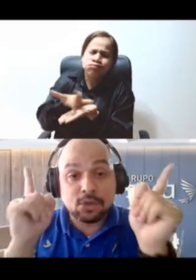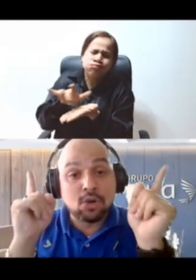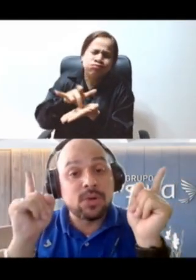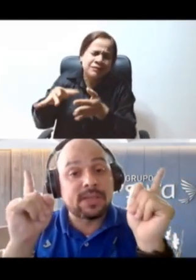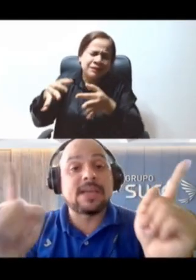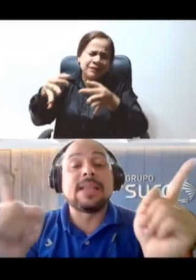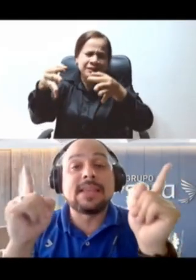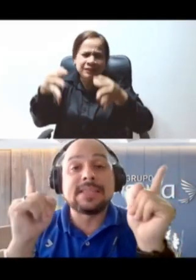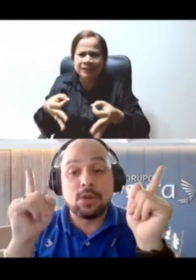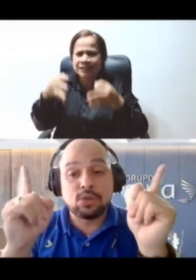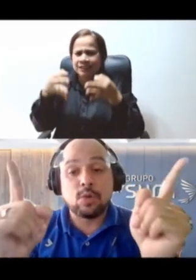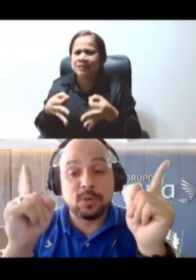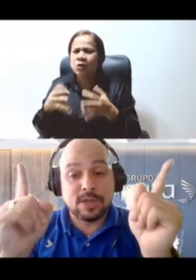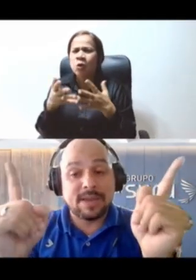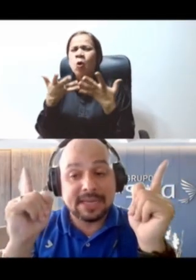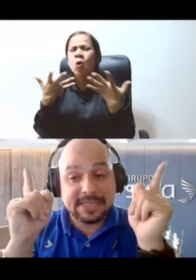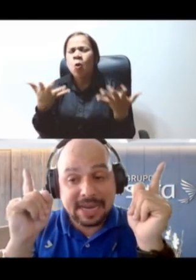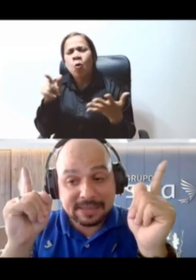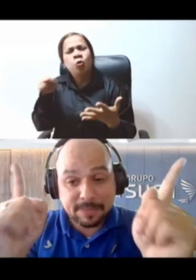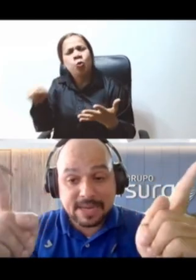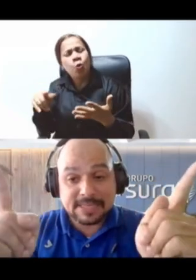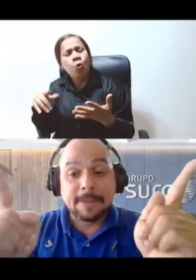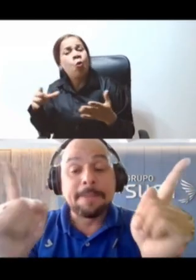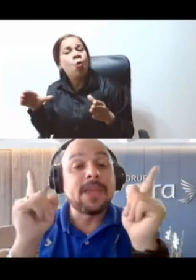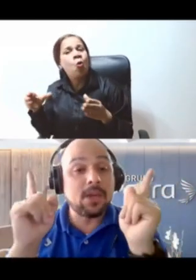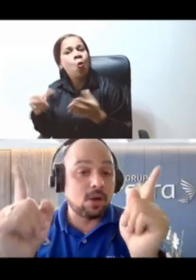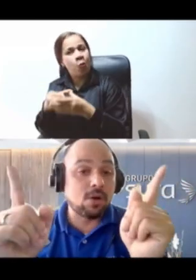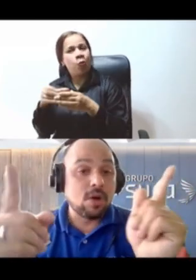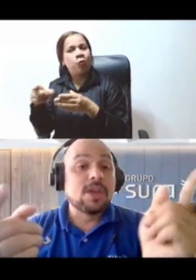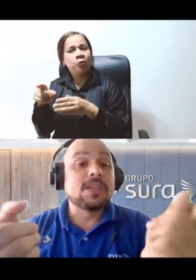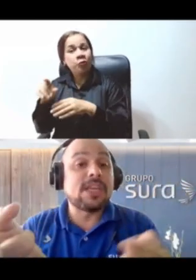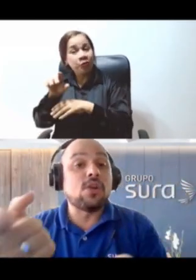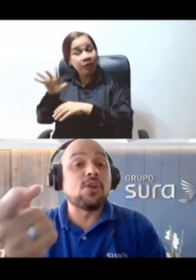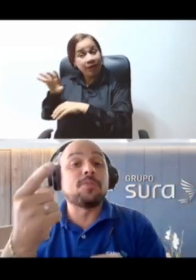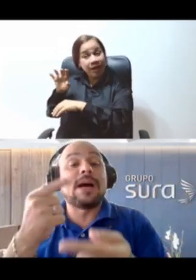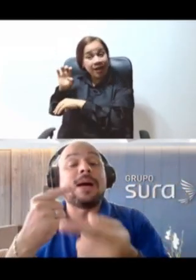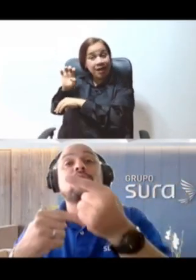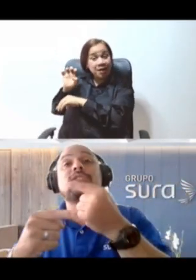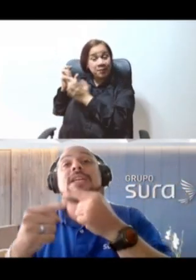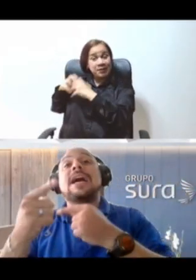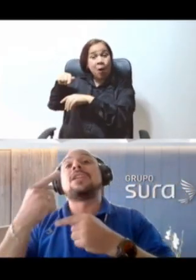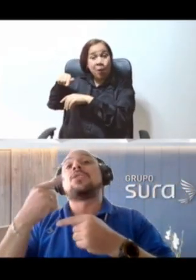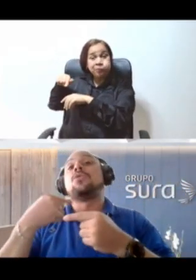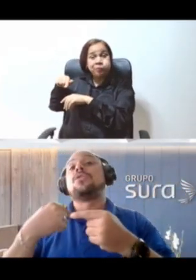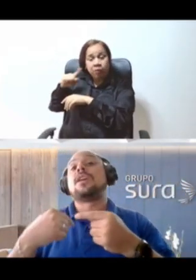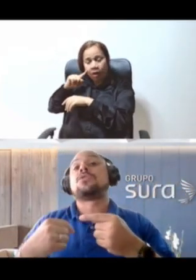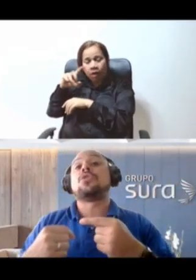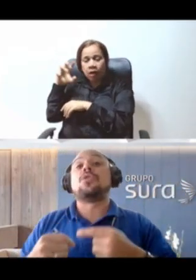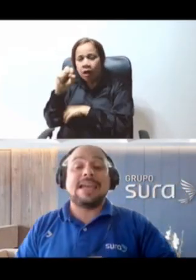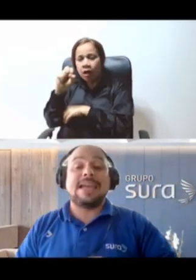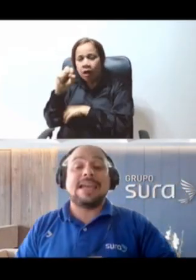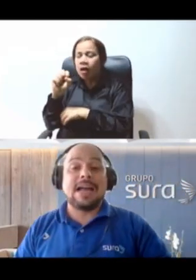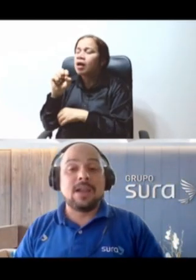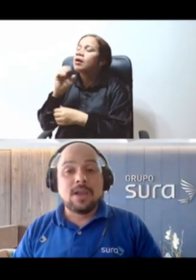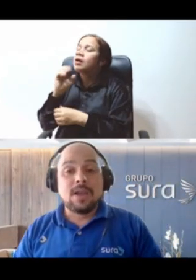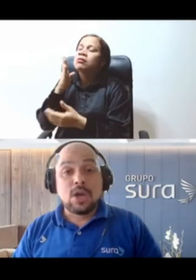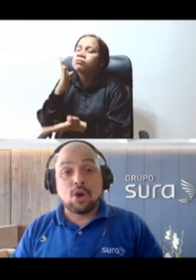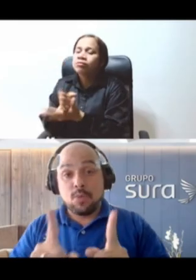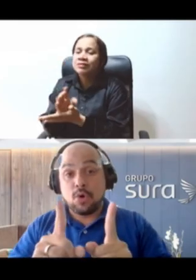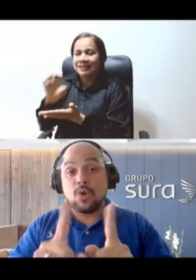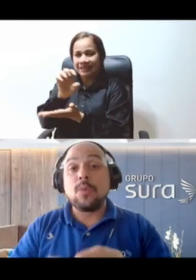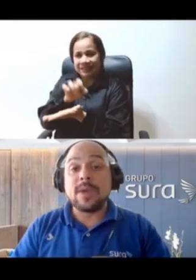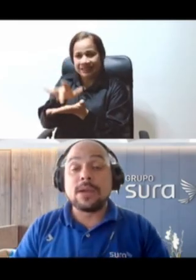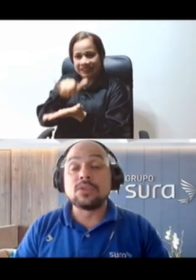siempre presentes como integrantes de los grupos de emergencia en las empresas. Y ojo, si nos vamos ya al contexto